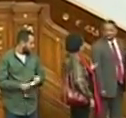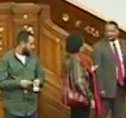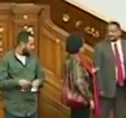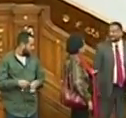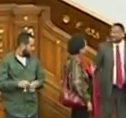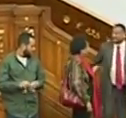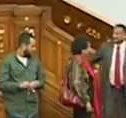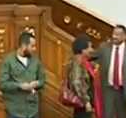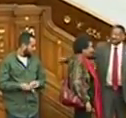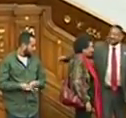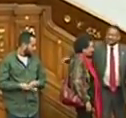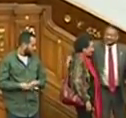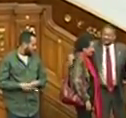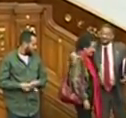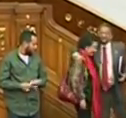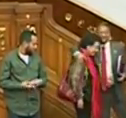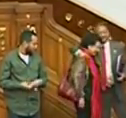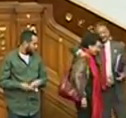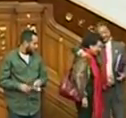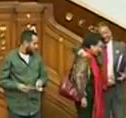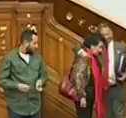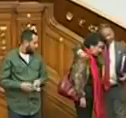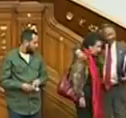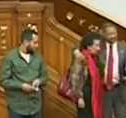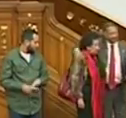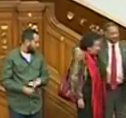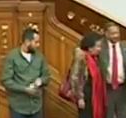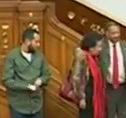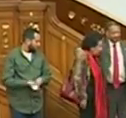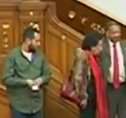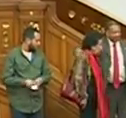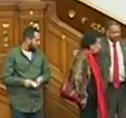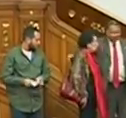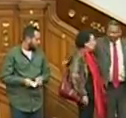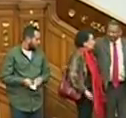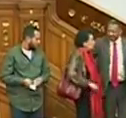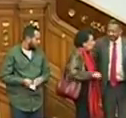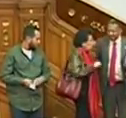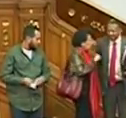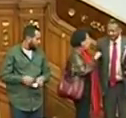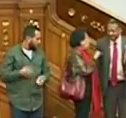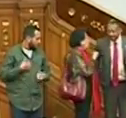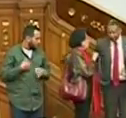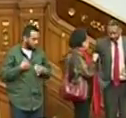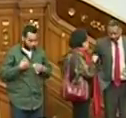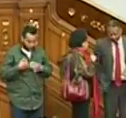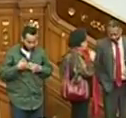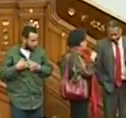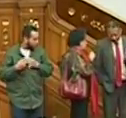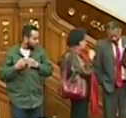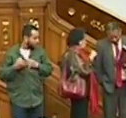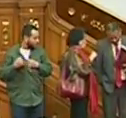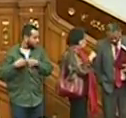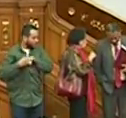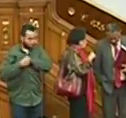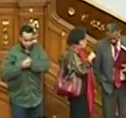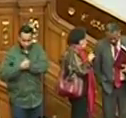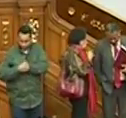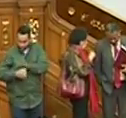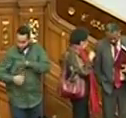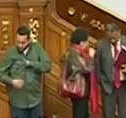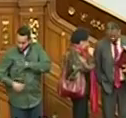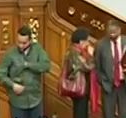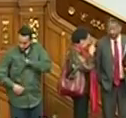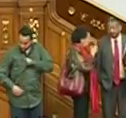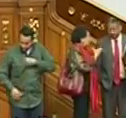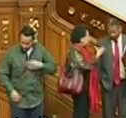cumplir con todas las responsabilidades adquiridas en nuestro país con el pueblo venezolano. También estuvo participando